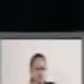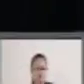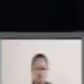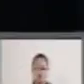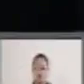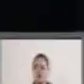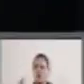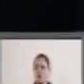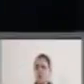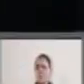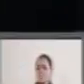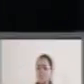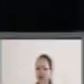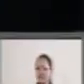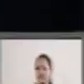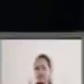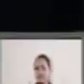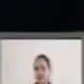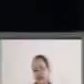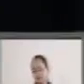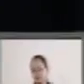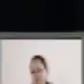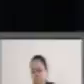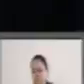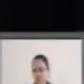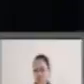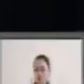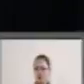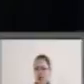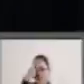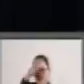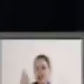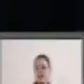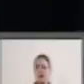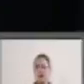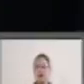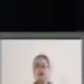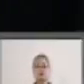a tener la oportunidad de demostrar